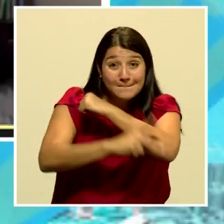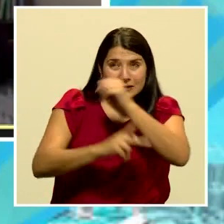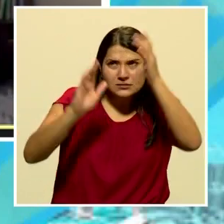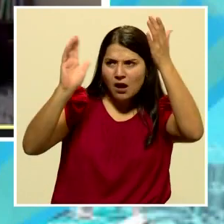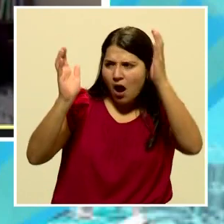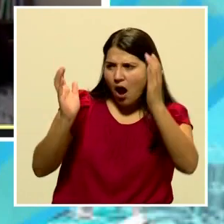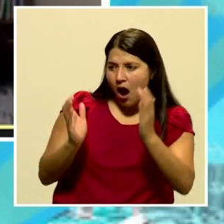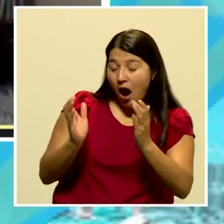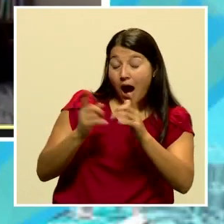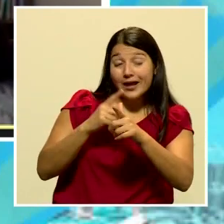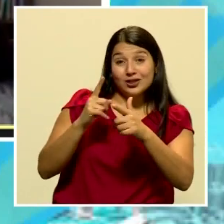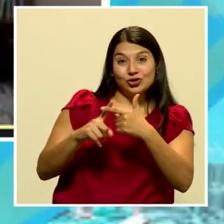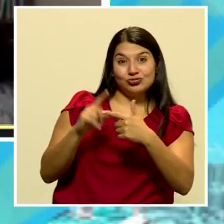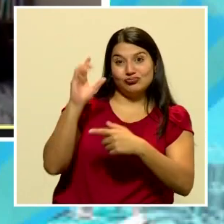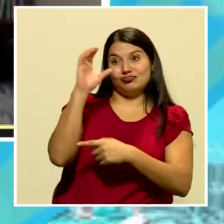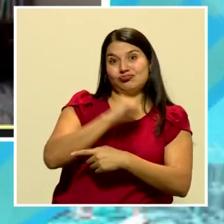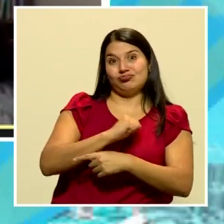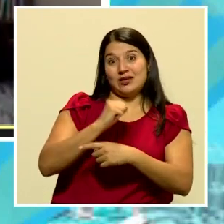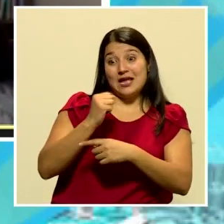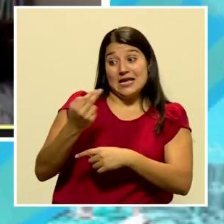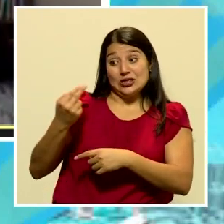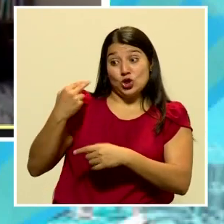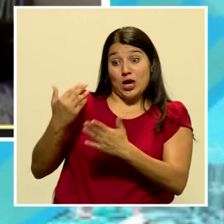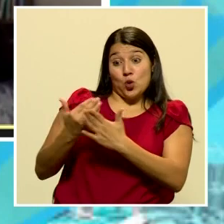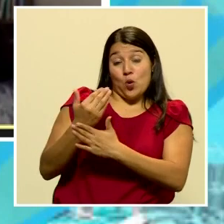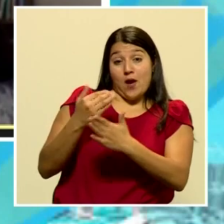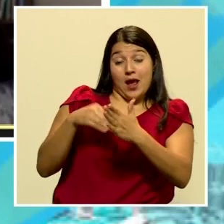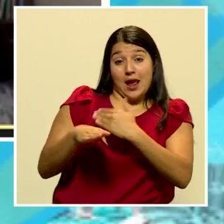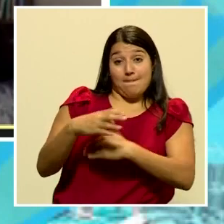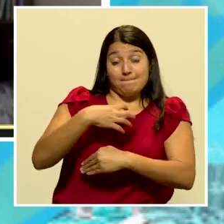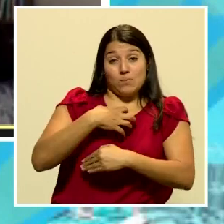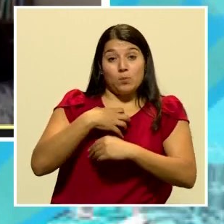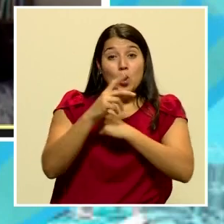países, pero también podemos evaluar